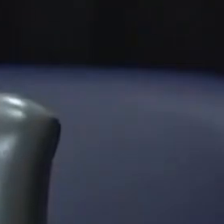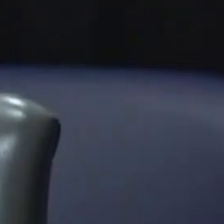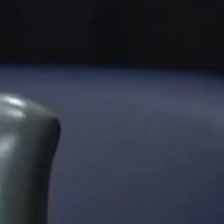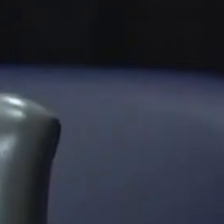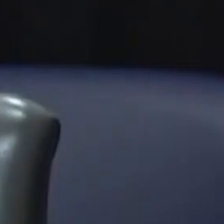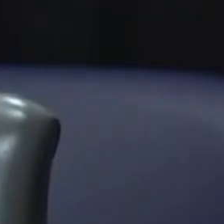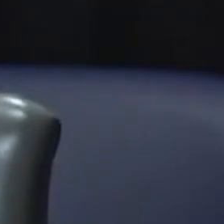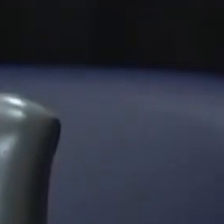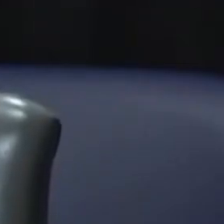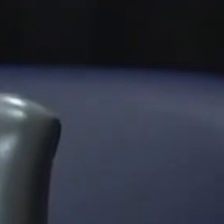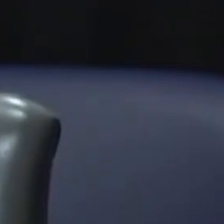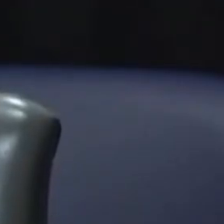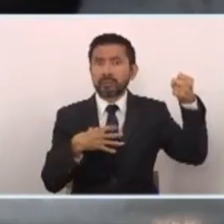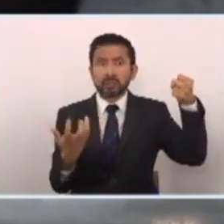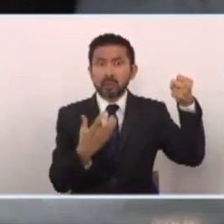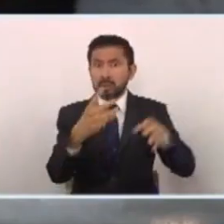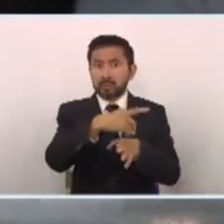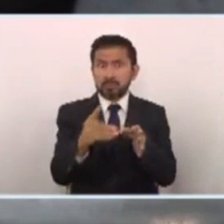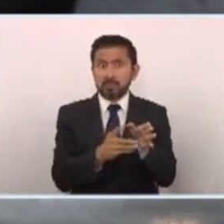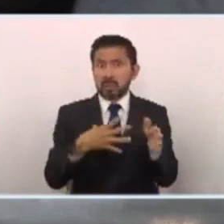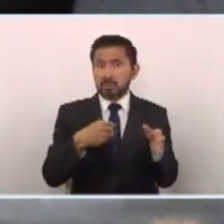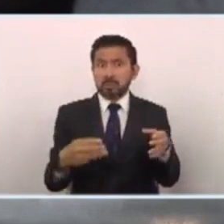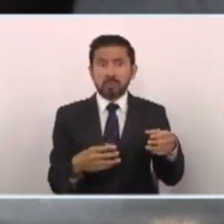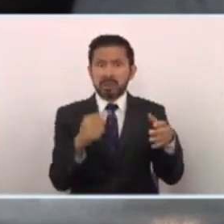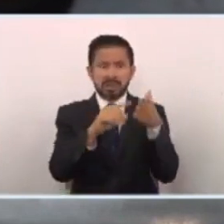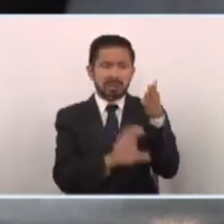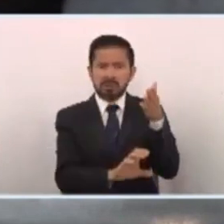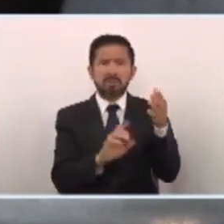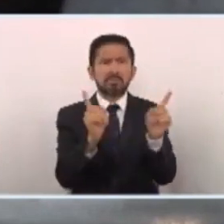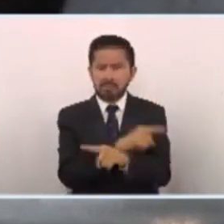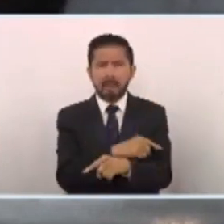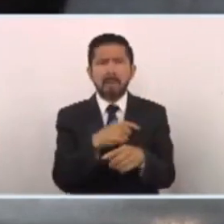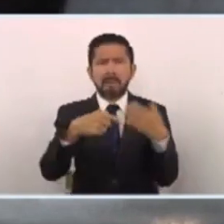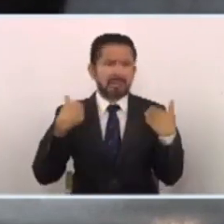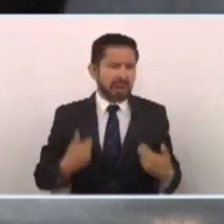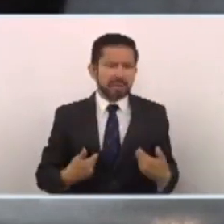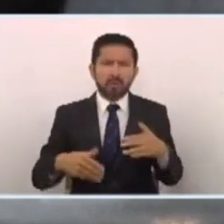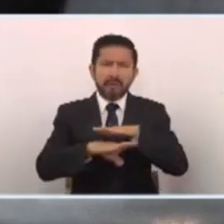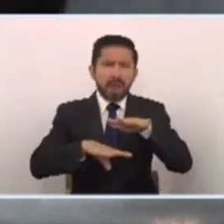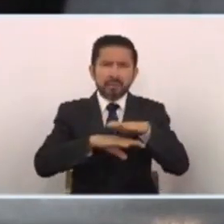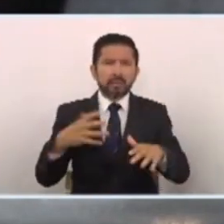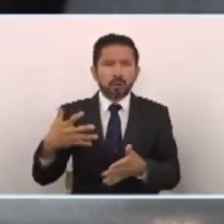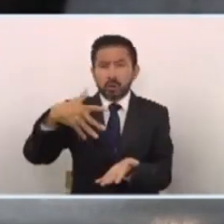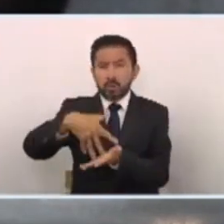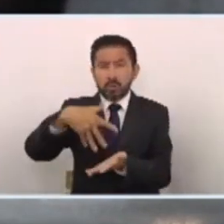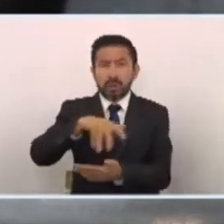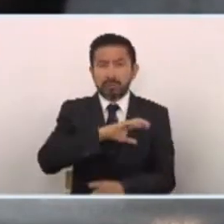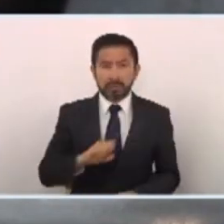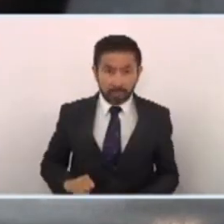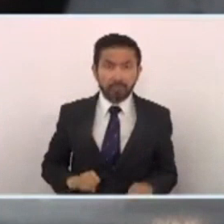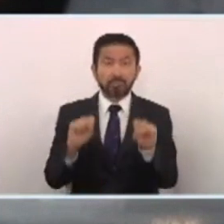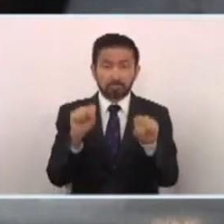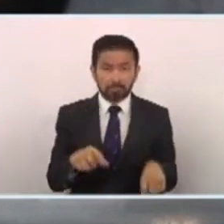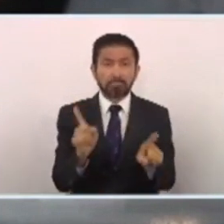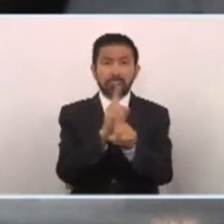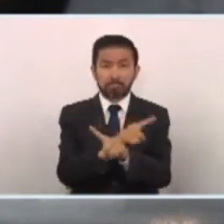cambio propuesto. Irreformable. Se puede cambiar la misma Constitución, se pueden cambiar los derechos fundamentales de los ciudadanos, se puede